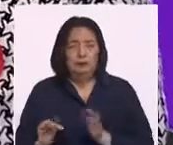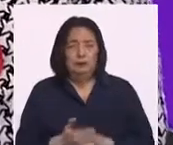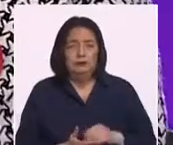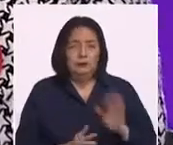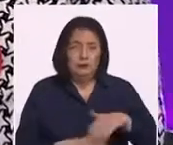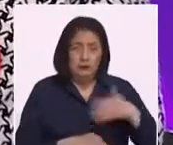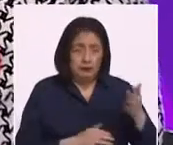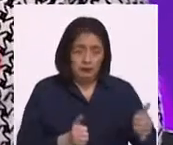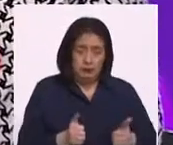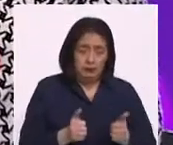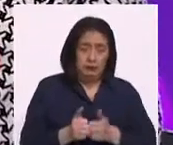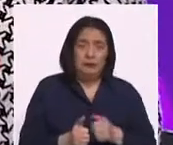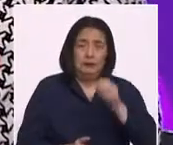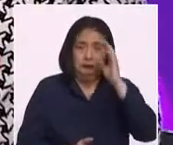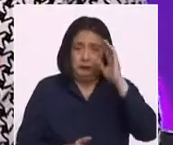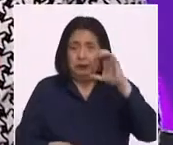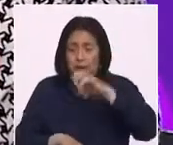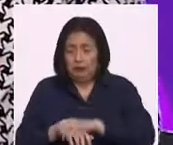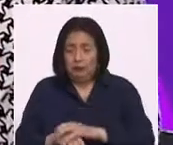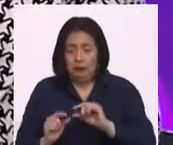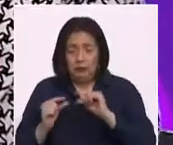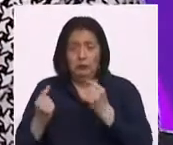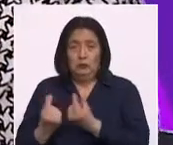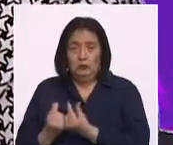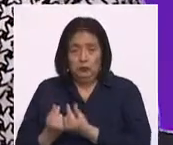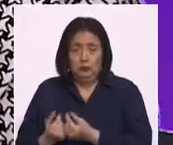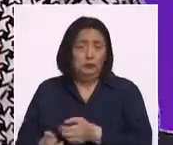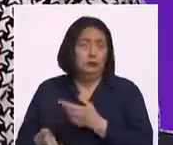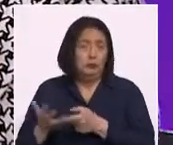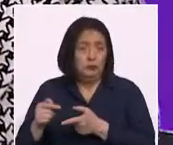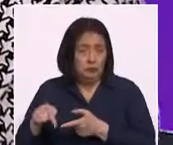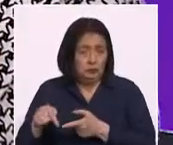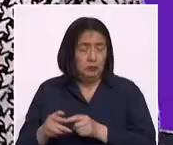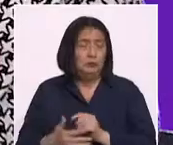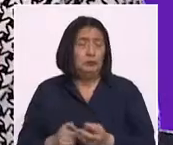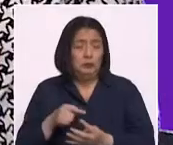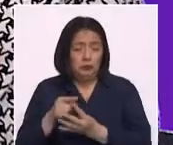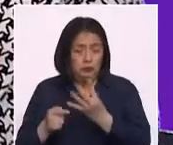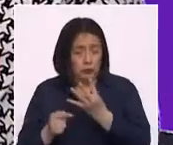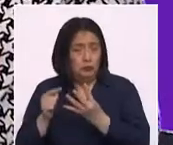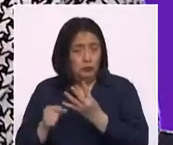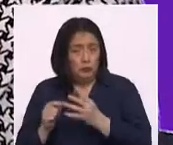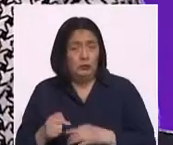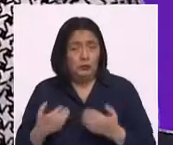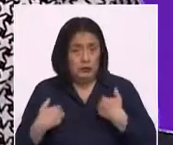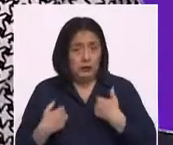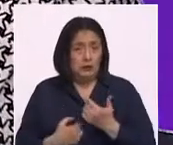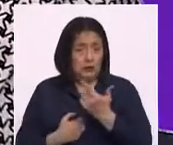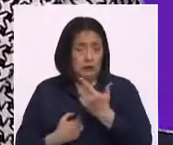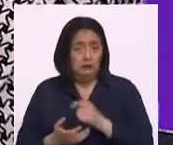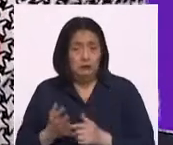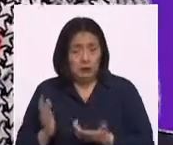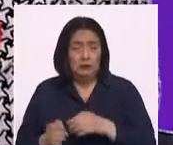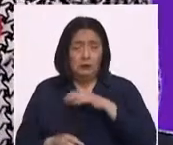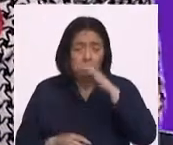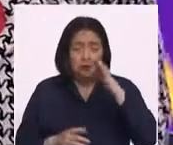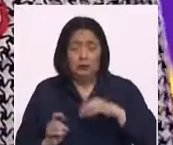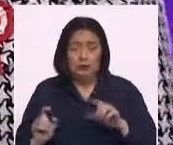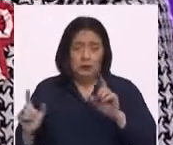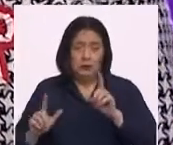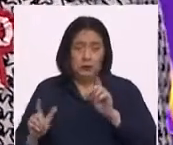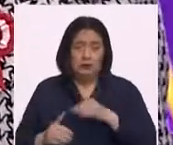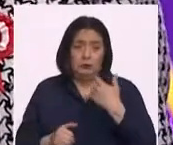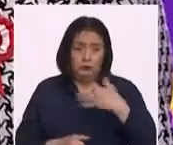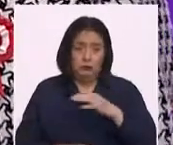persecución, la policía capturó a los lechuceros de Aspitia. Los cuatro asaltantes cayeron con armas de fuego, droga y televisores que